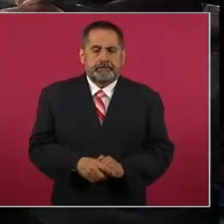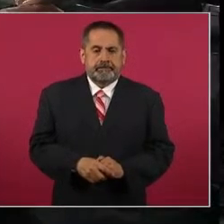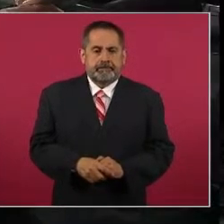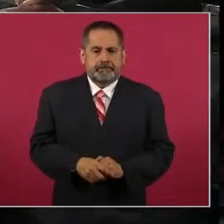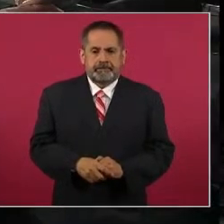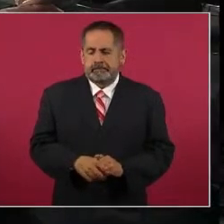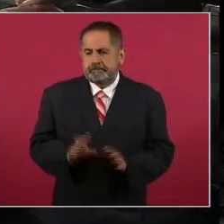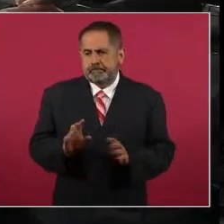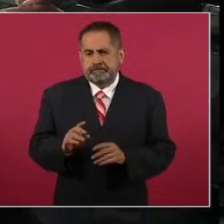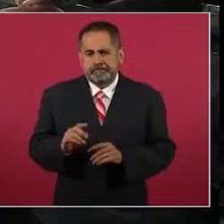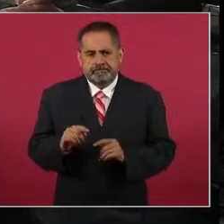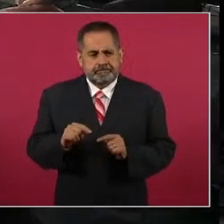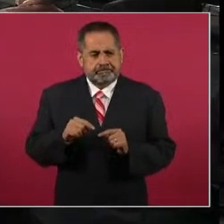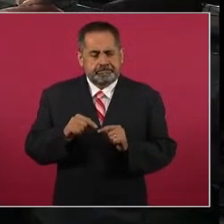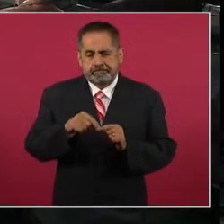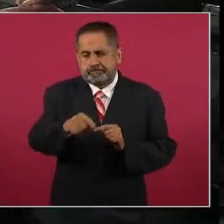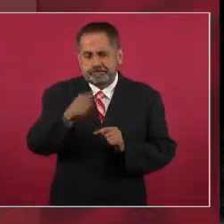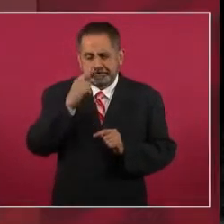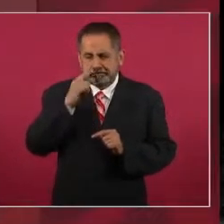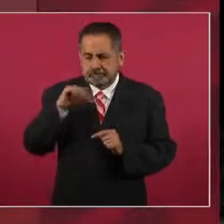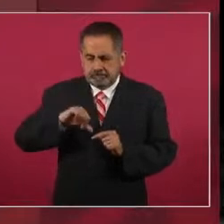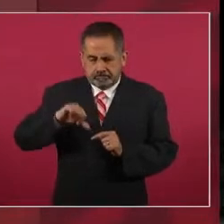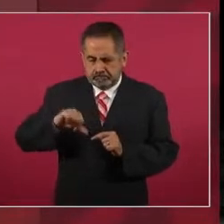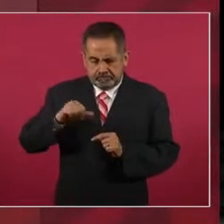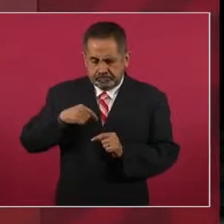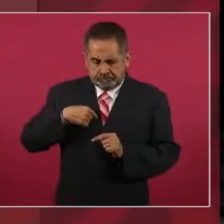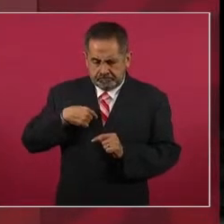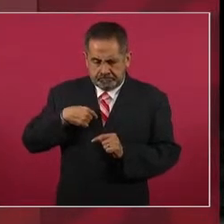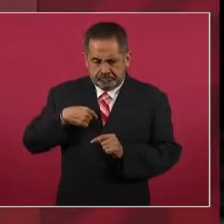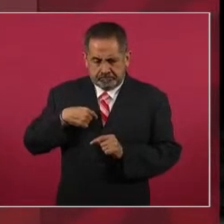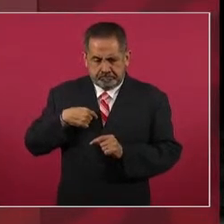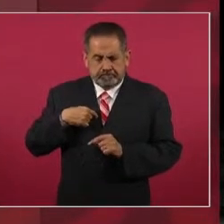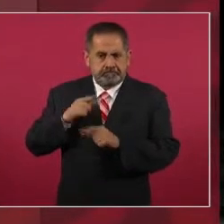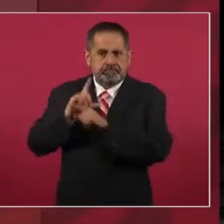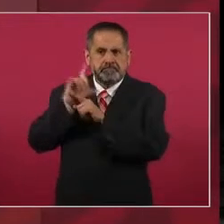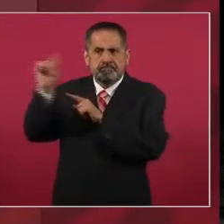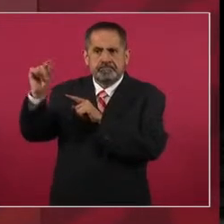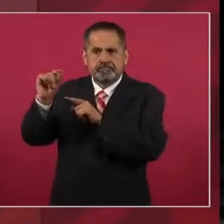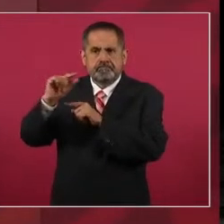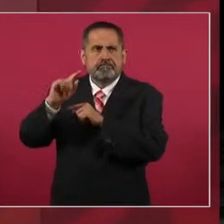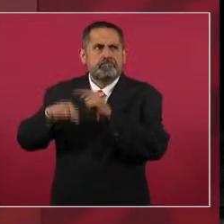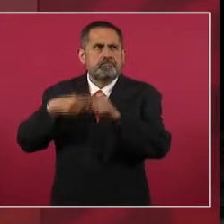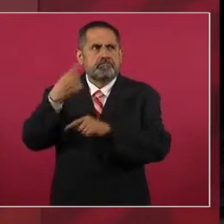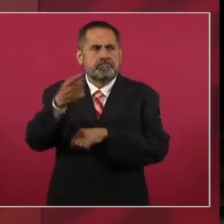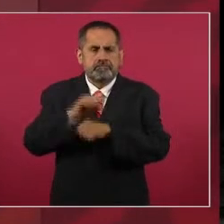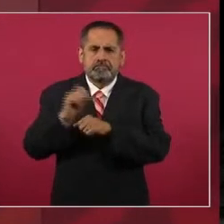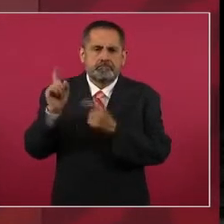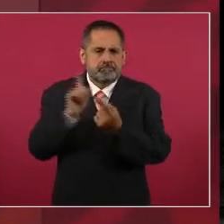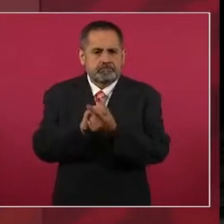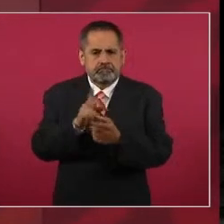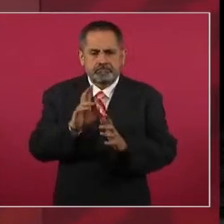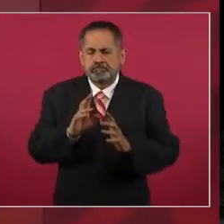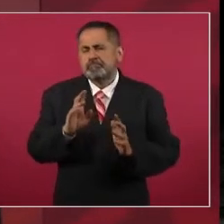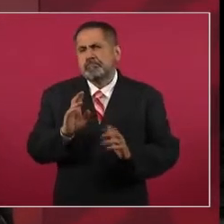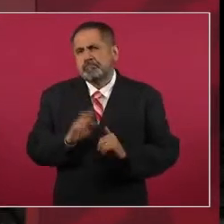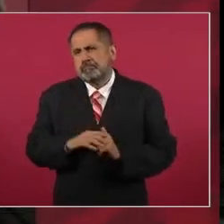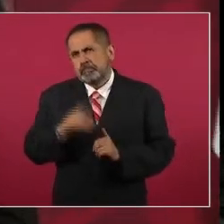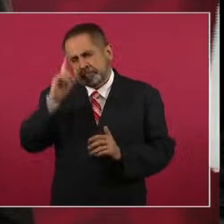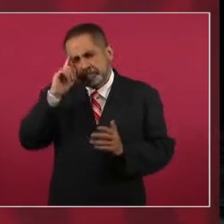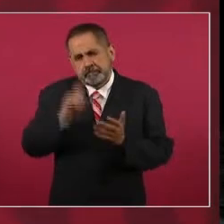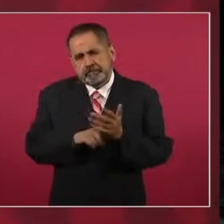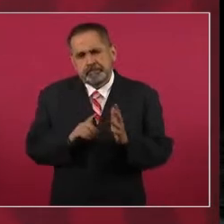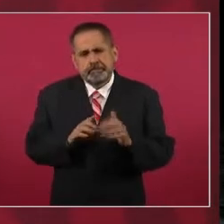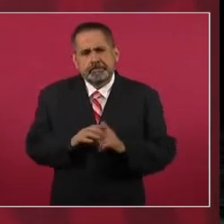pues ahora que regrese porque hoy voy me servirá la gira que entonces como